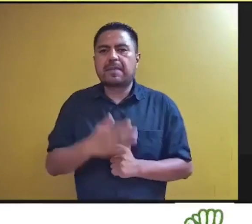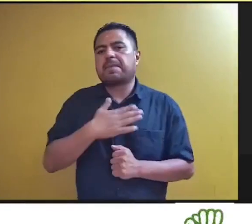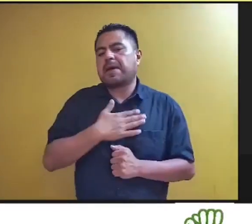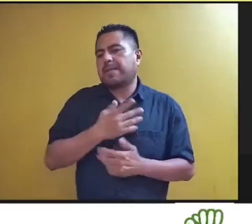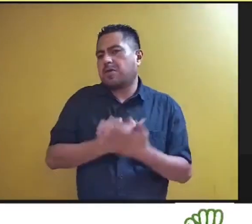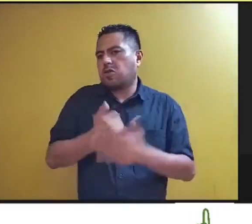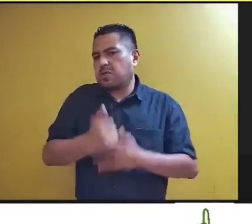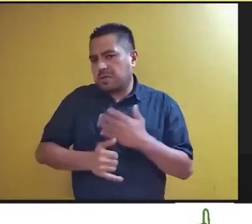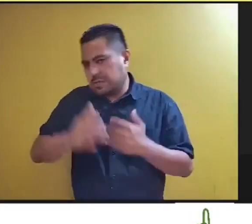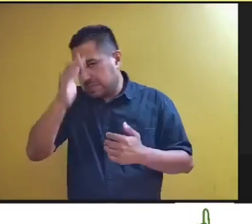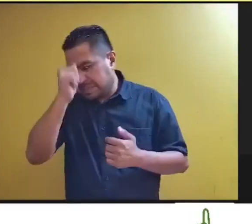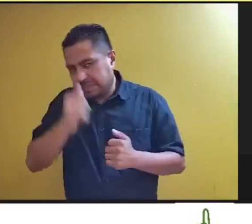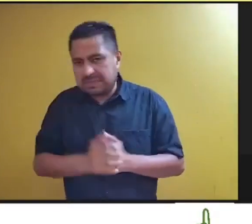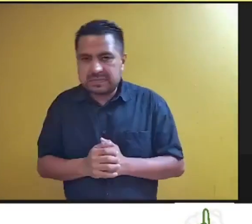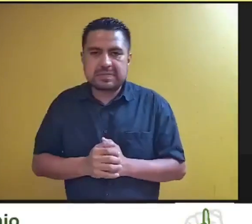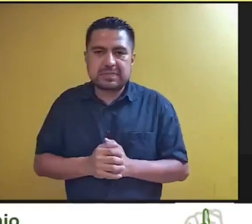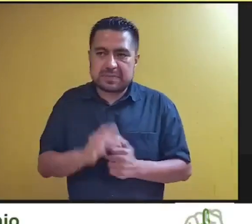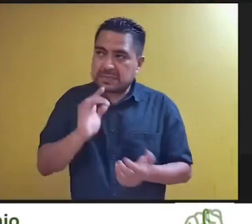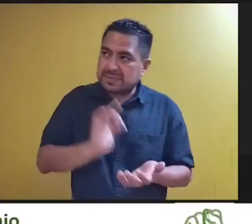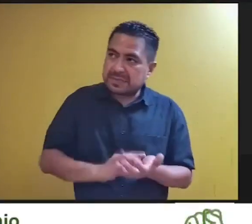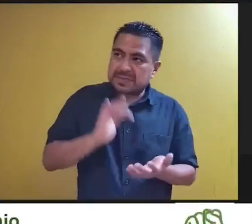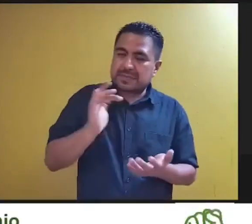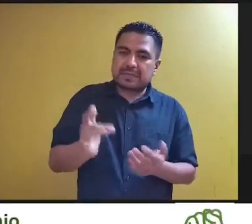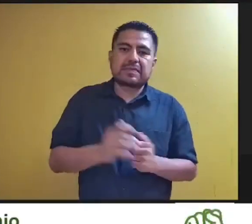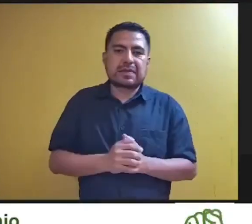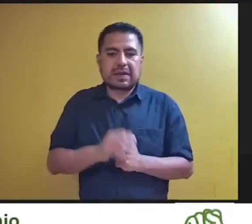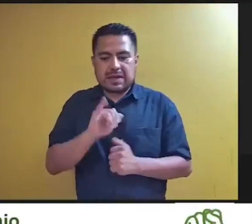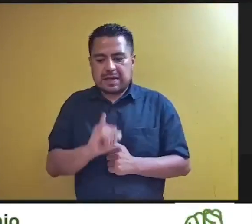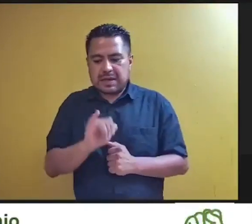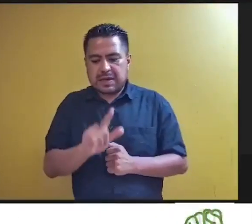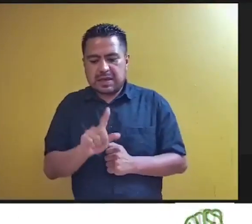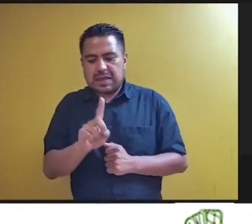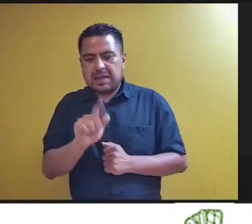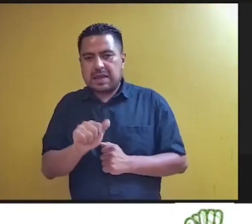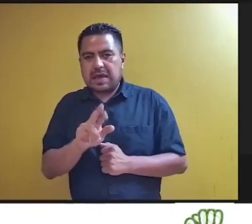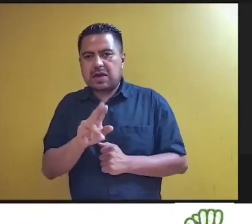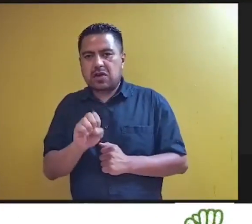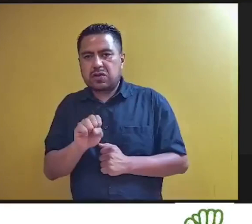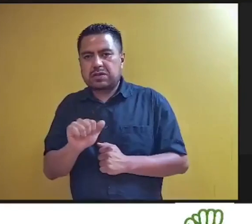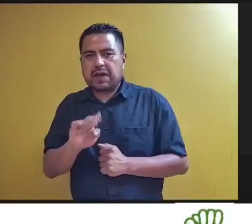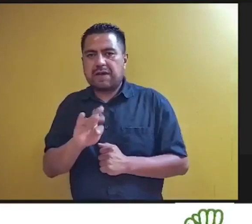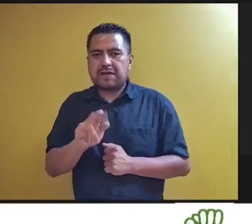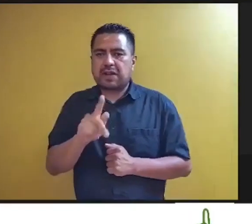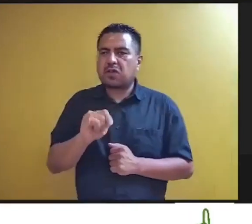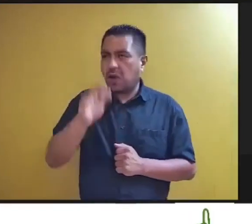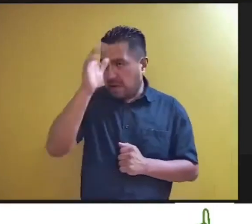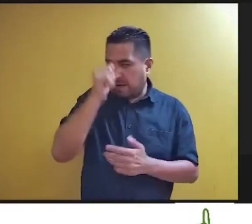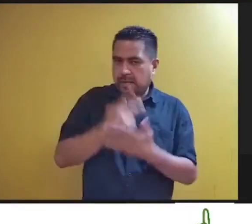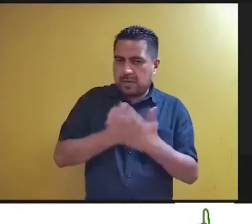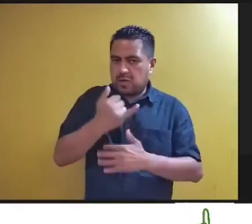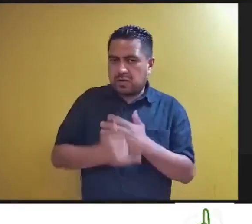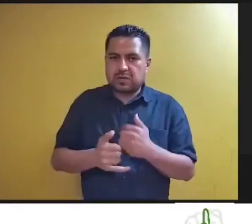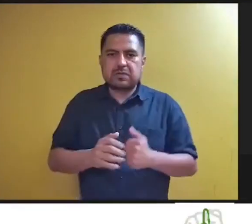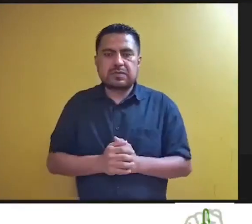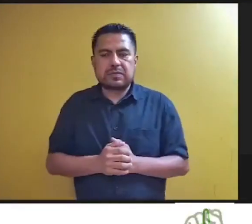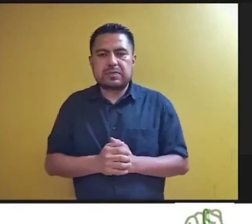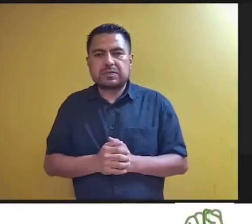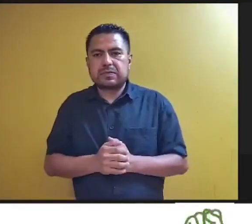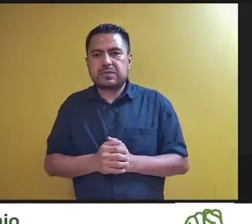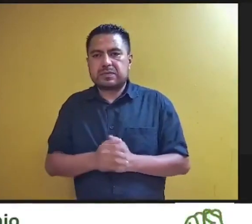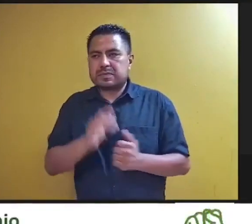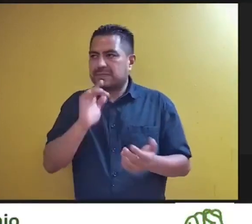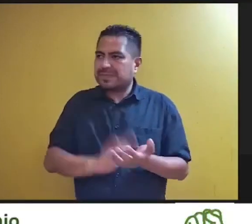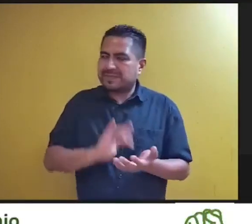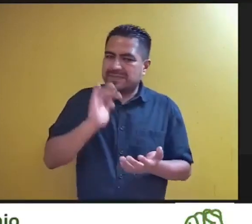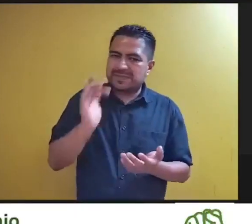mi proyecto. Gracias, magistrada. Magistrada Hilda Rosa Delgado de Brito. A favor del proyecto.